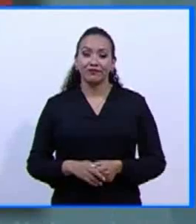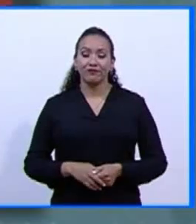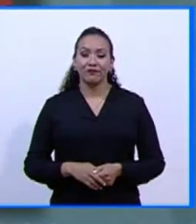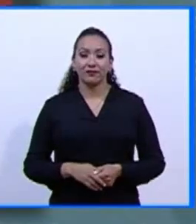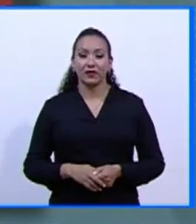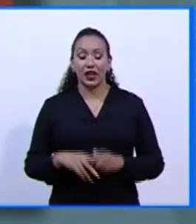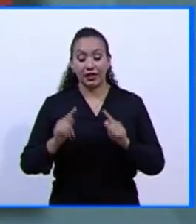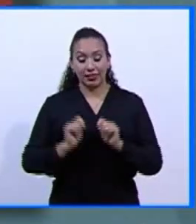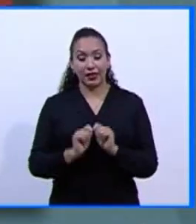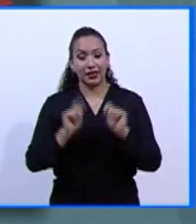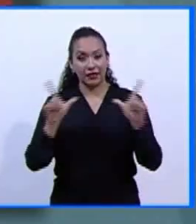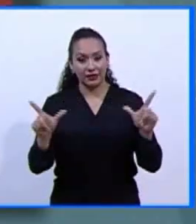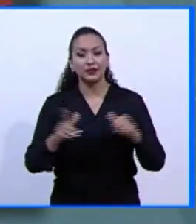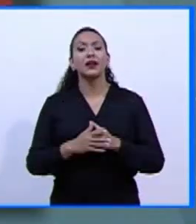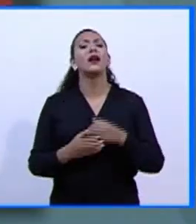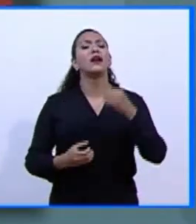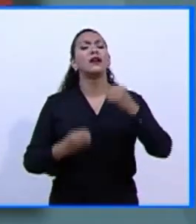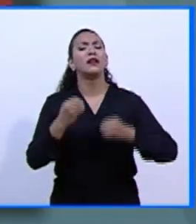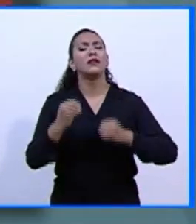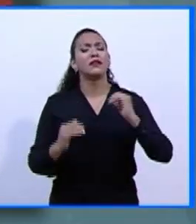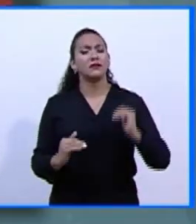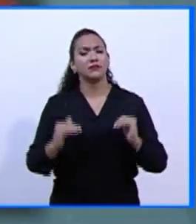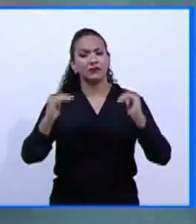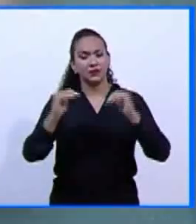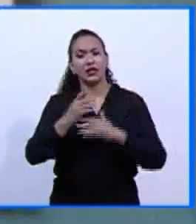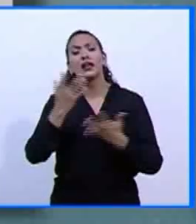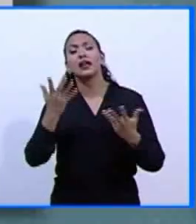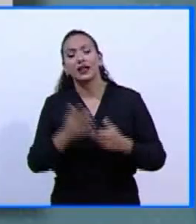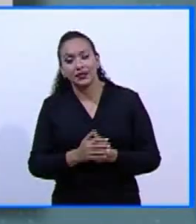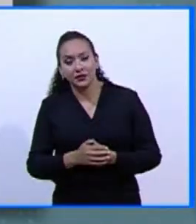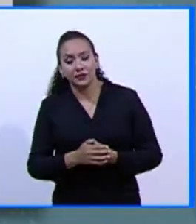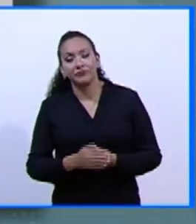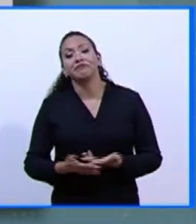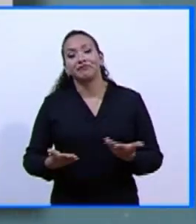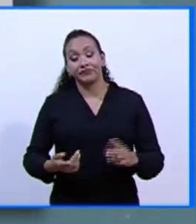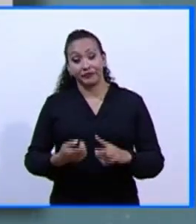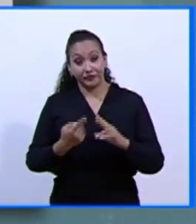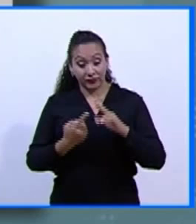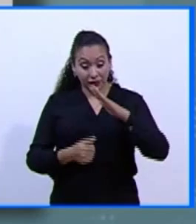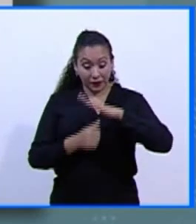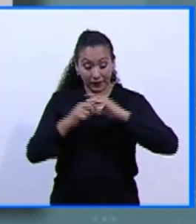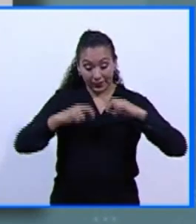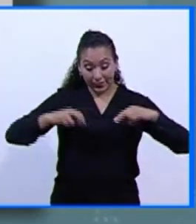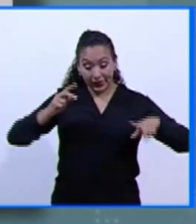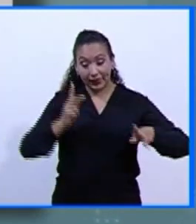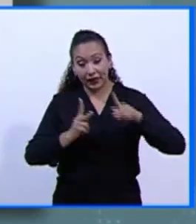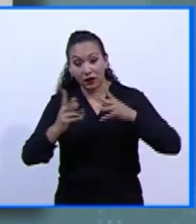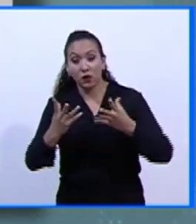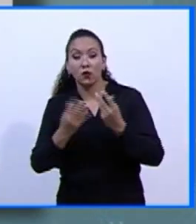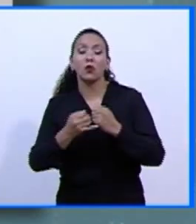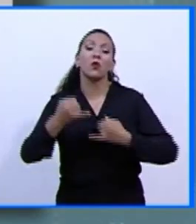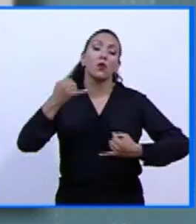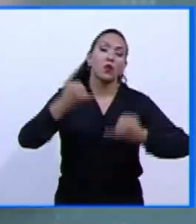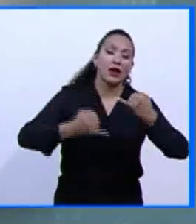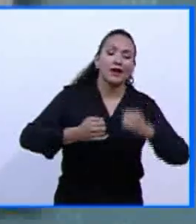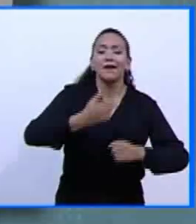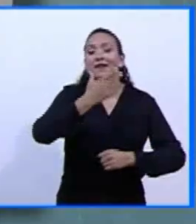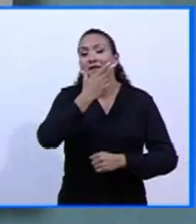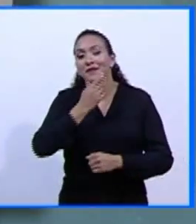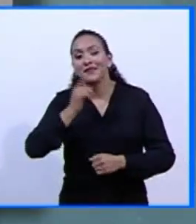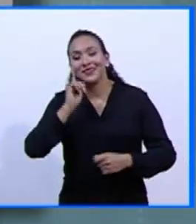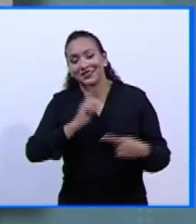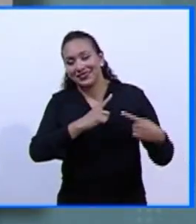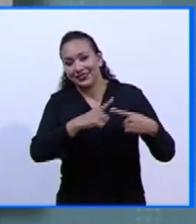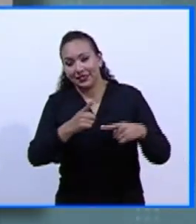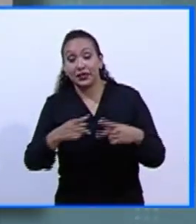En Tlaxcala, el Pleno del Supremo Tribunal de Justicia llevó a cabo una mesa de trabajo con juezas, jueces y titulares de